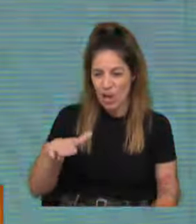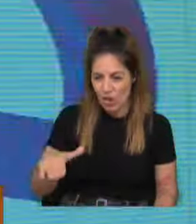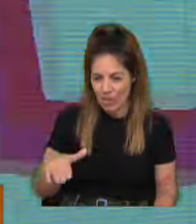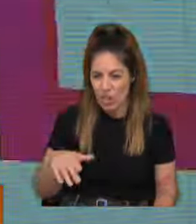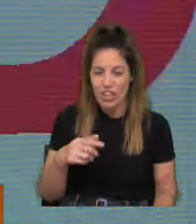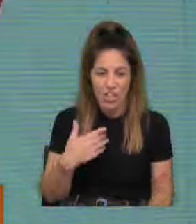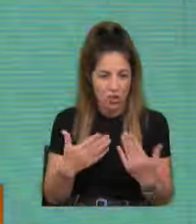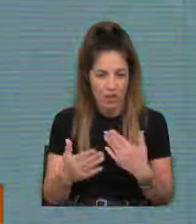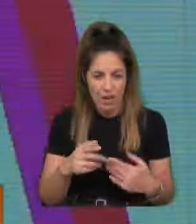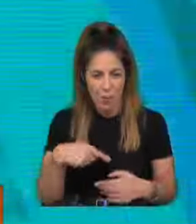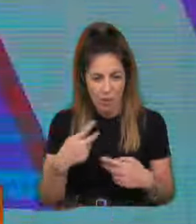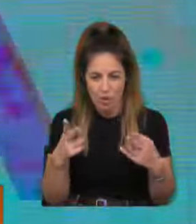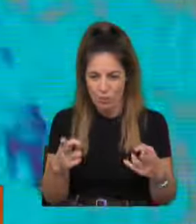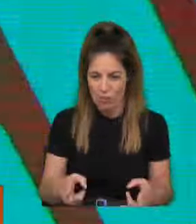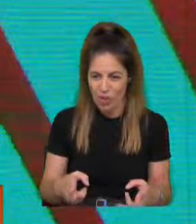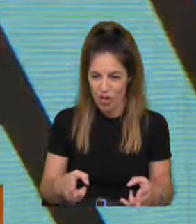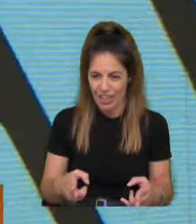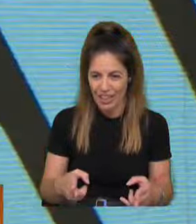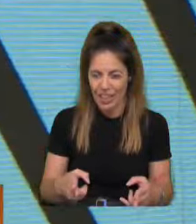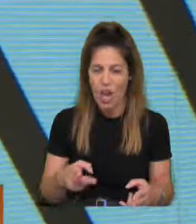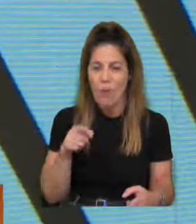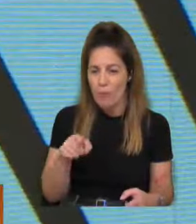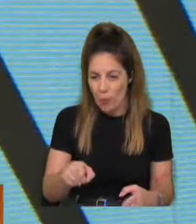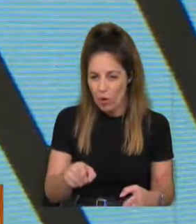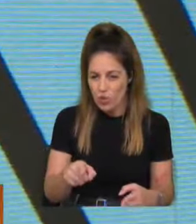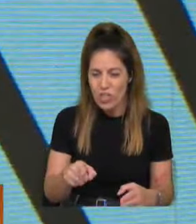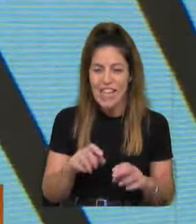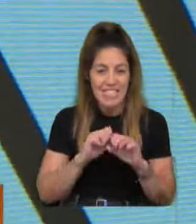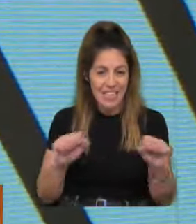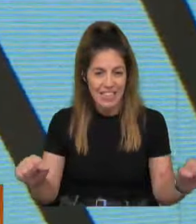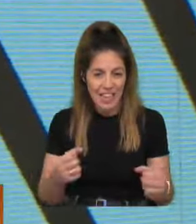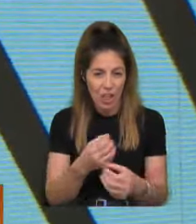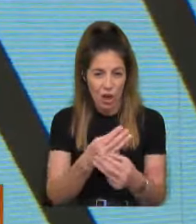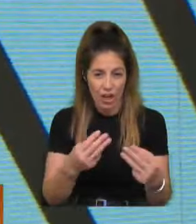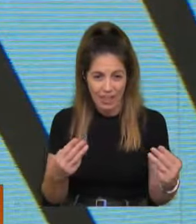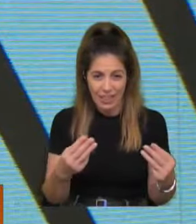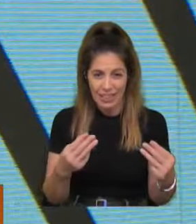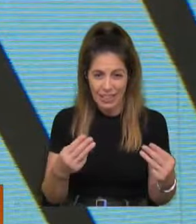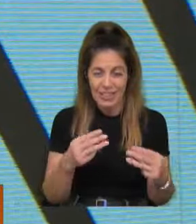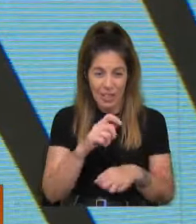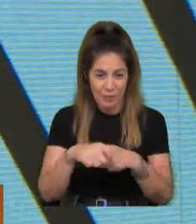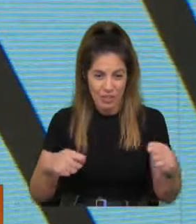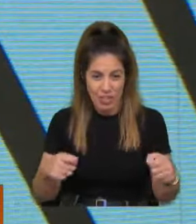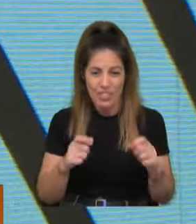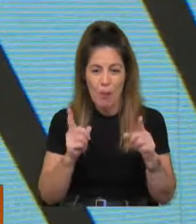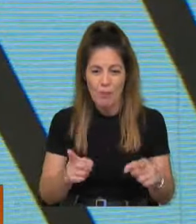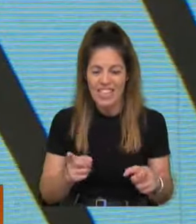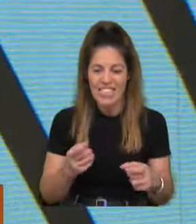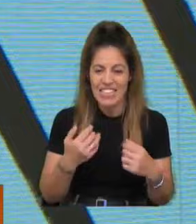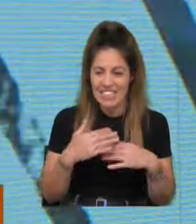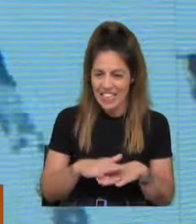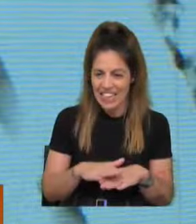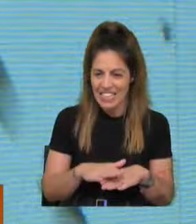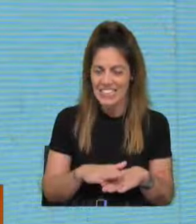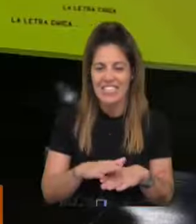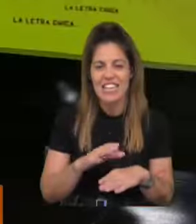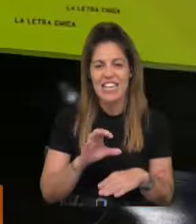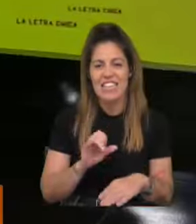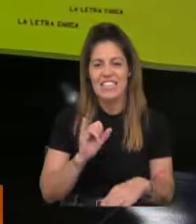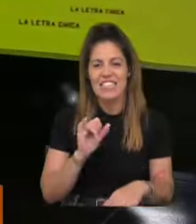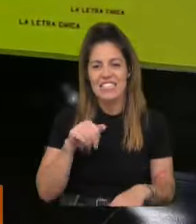de eso hablaremos en el próximo bloque vos además de ser del secretariado ejecutivo del pnt sos de sintep Cómo ven desde sintep que además